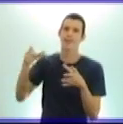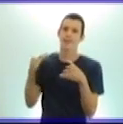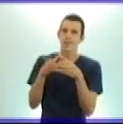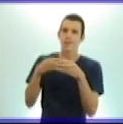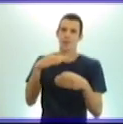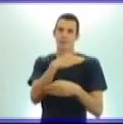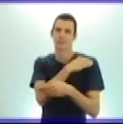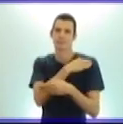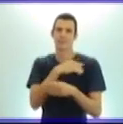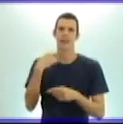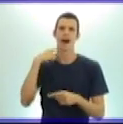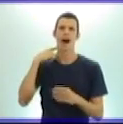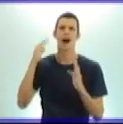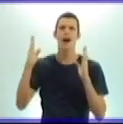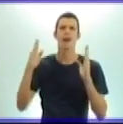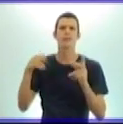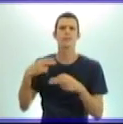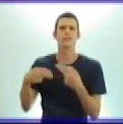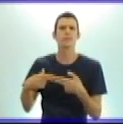años ocurrió?